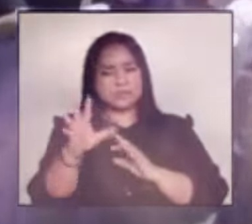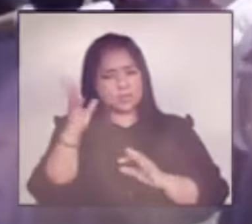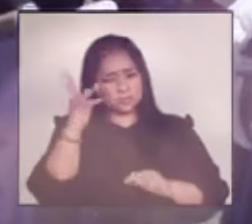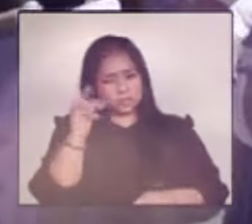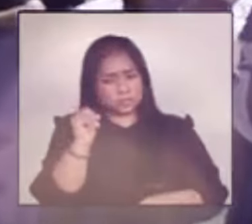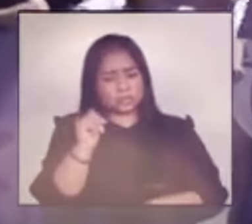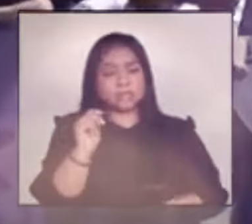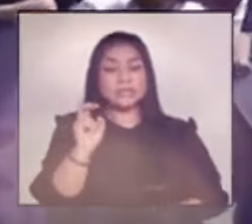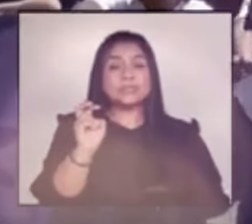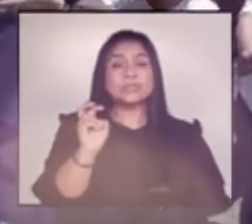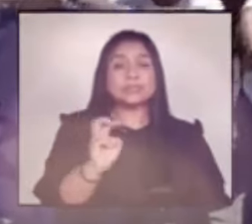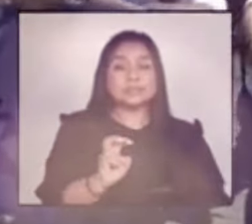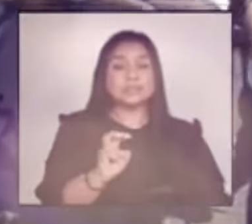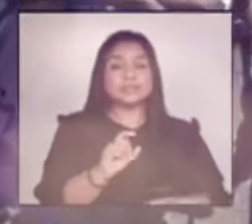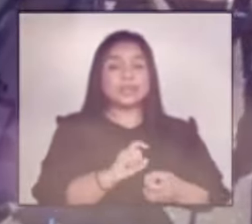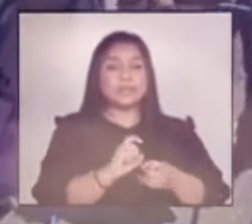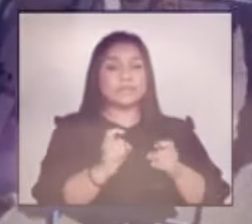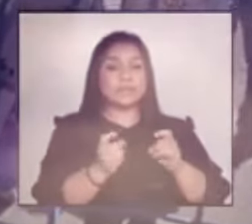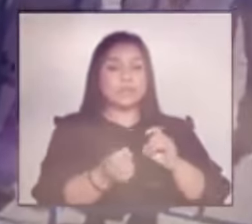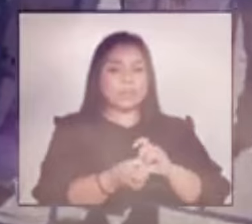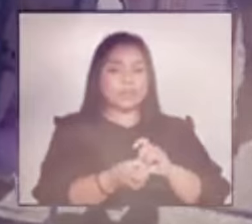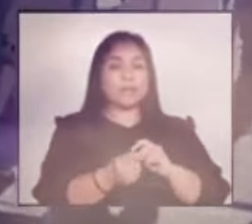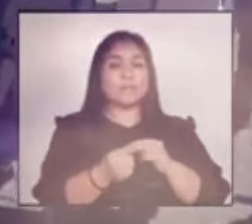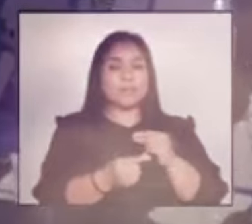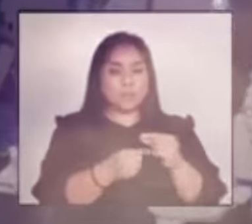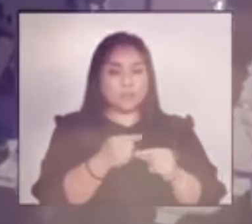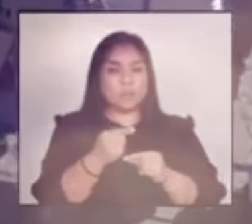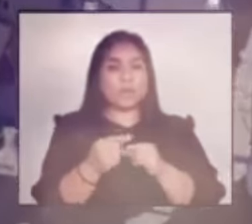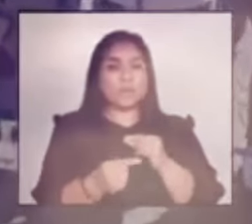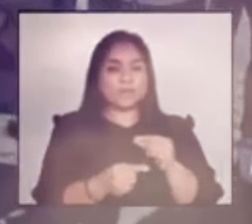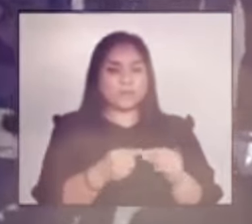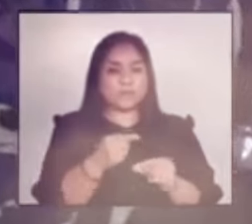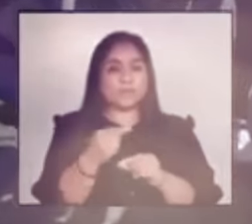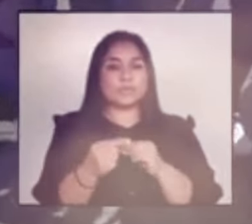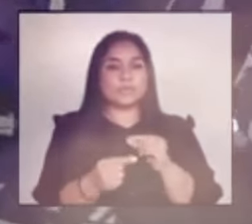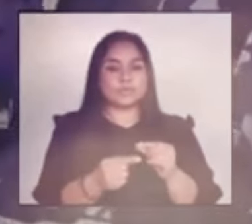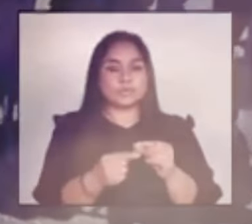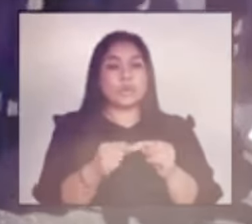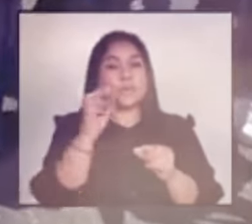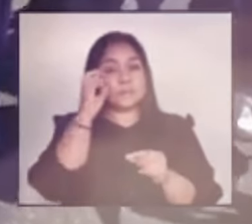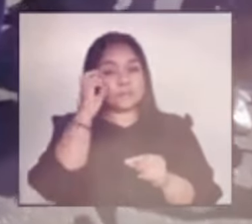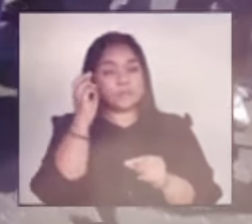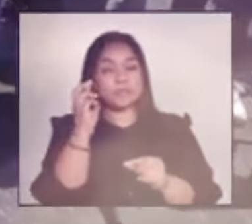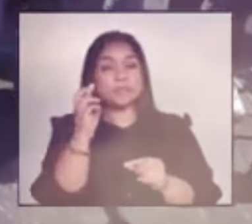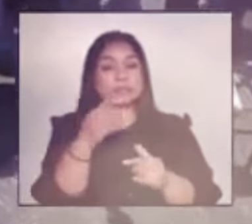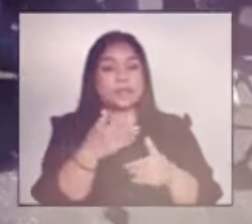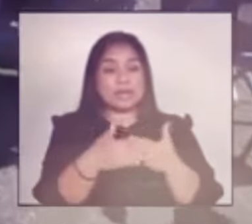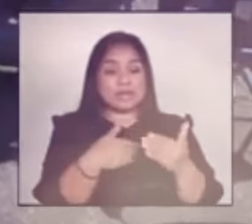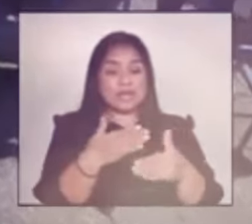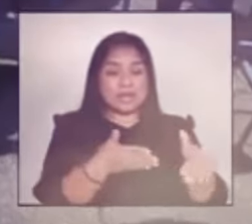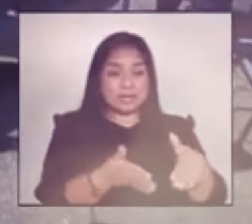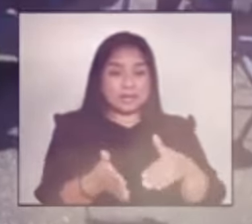necesitamos transformarlos gradual y paulatinamente, porque el camino para el